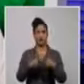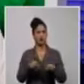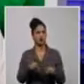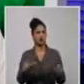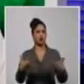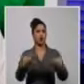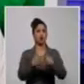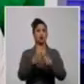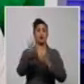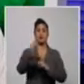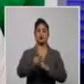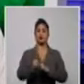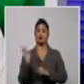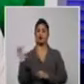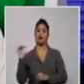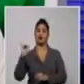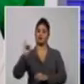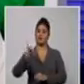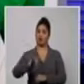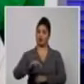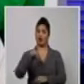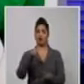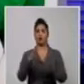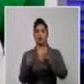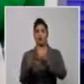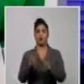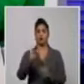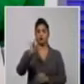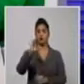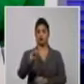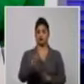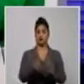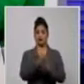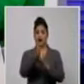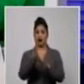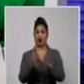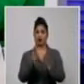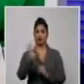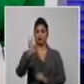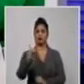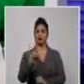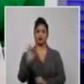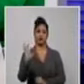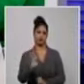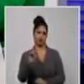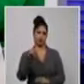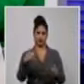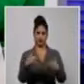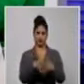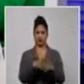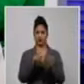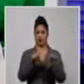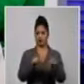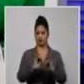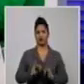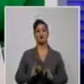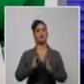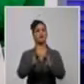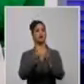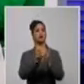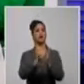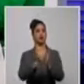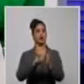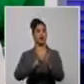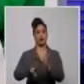extranjero, oscila entre un 70 y un 80%. Por provincias, nuevamente